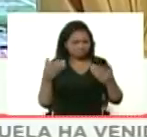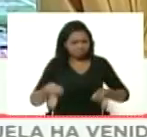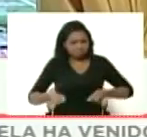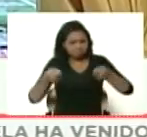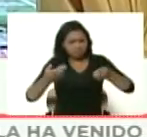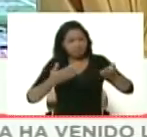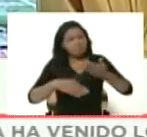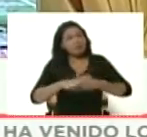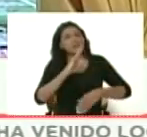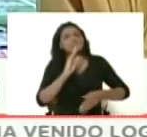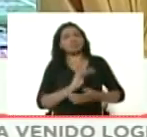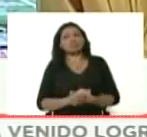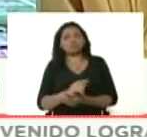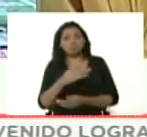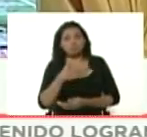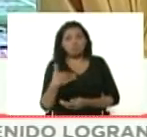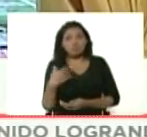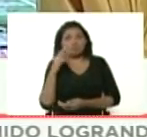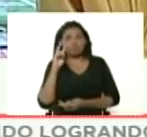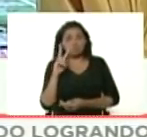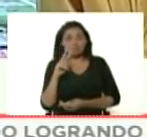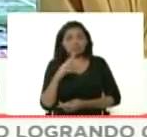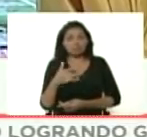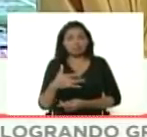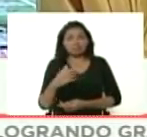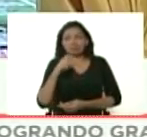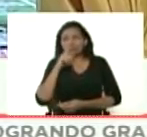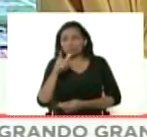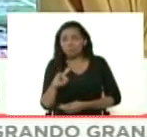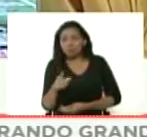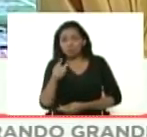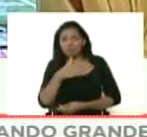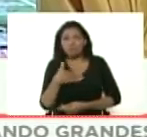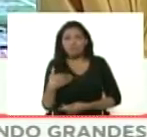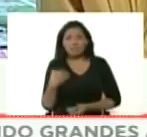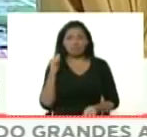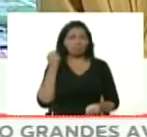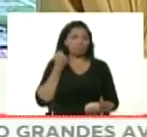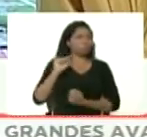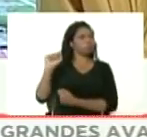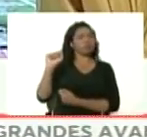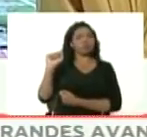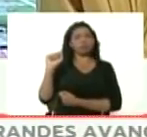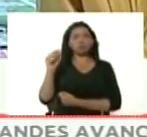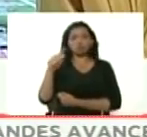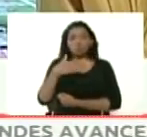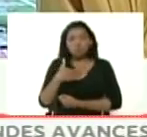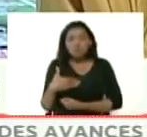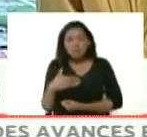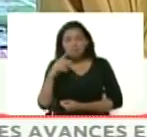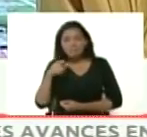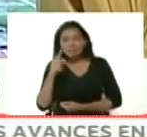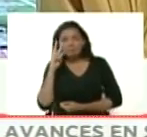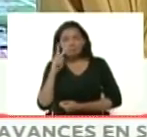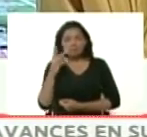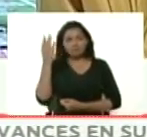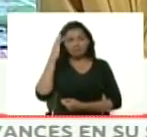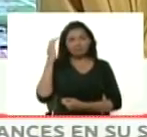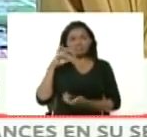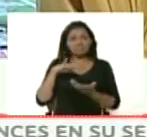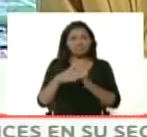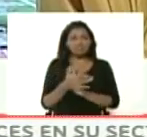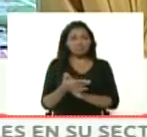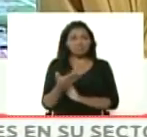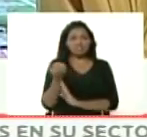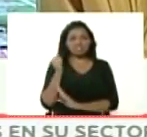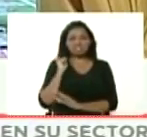para que usted vea. Si usted quiere pasarla mal, si usted quiere que lo desprecien, si usted quiere ver y saber qué es la